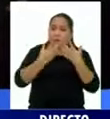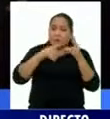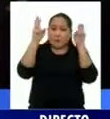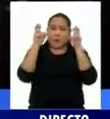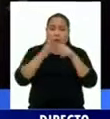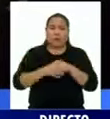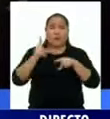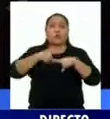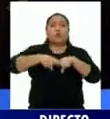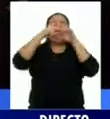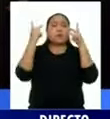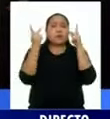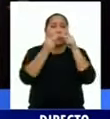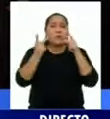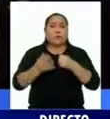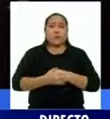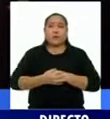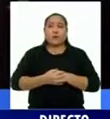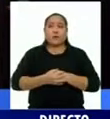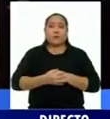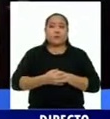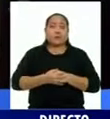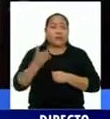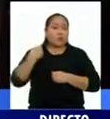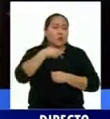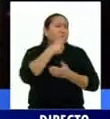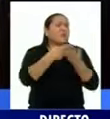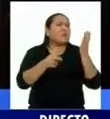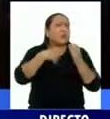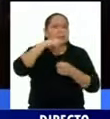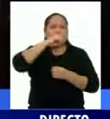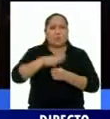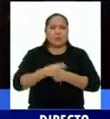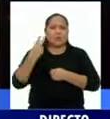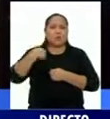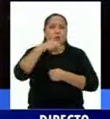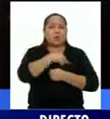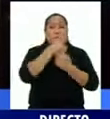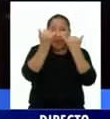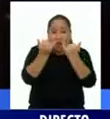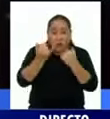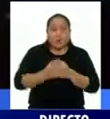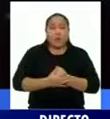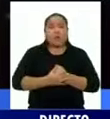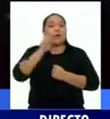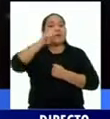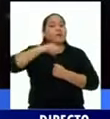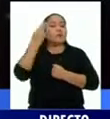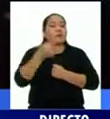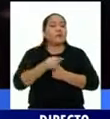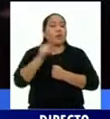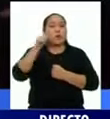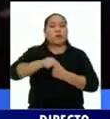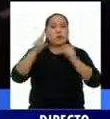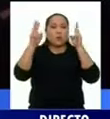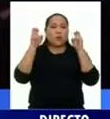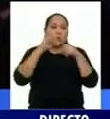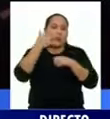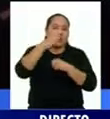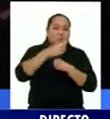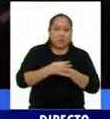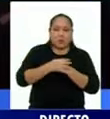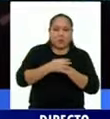de suspensión perfecta, lo que tenemos que decir ahí es que tenemos hoy por hoy en realidad una situación casi